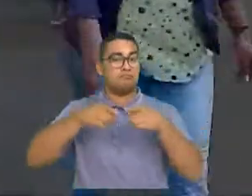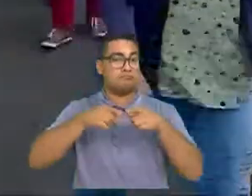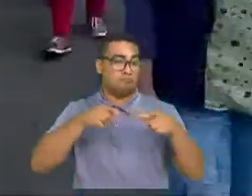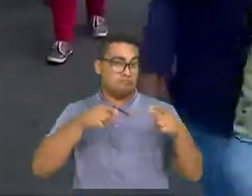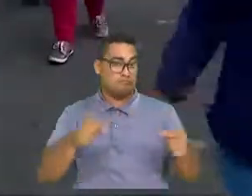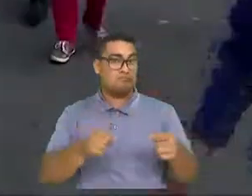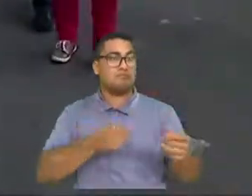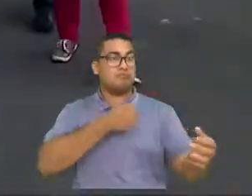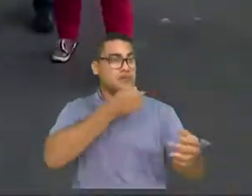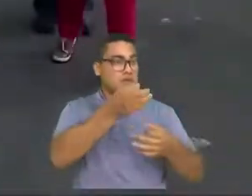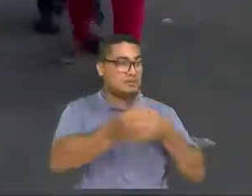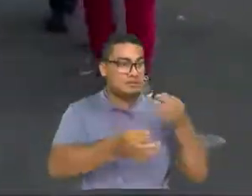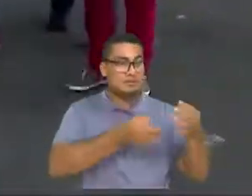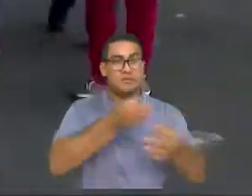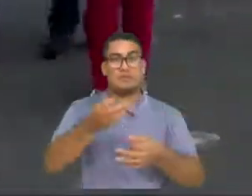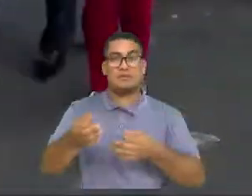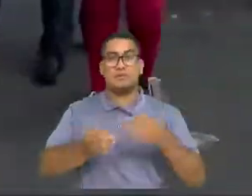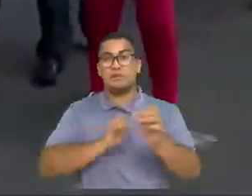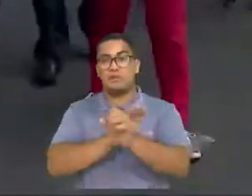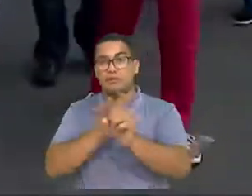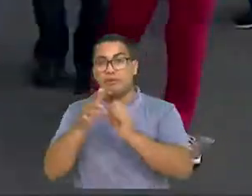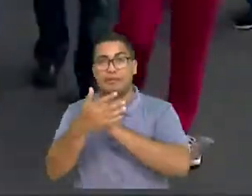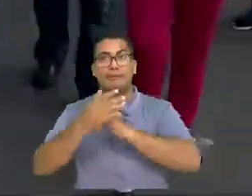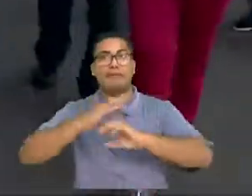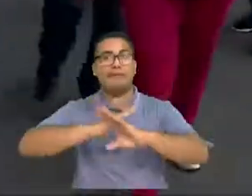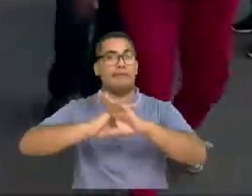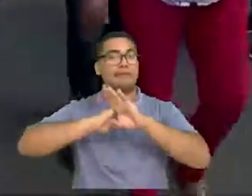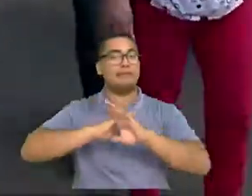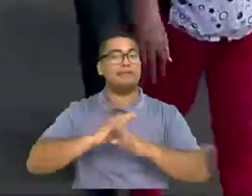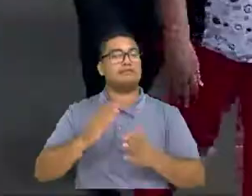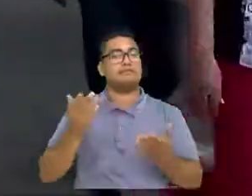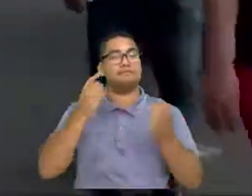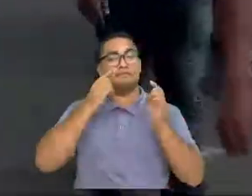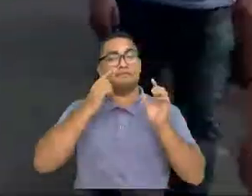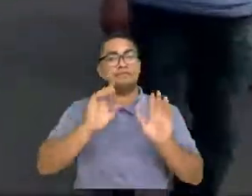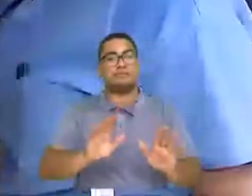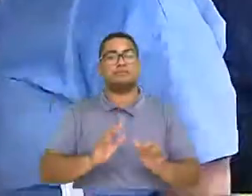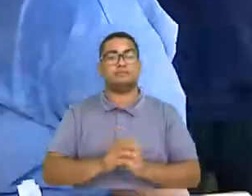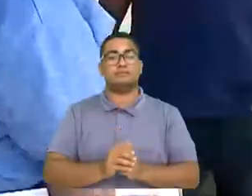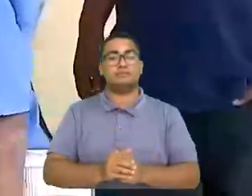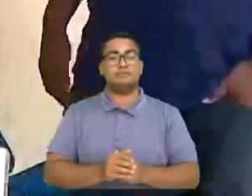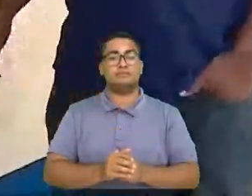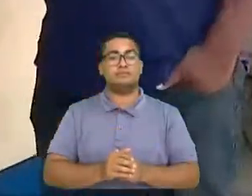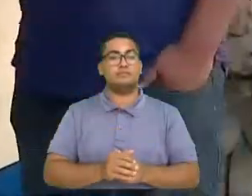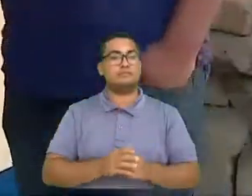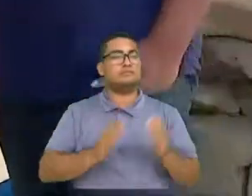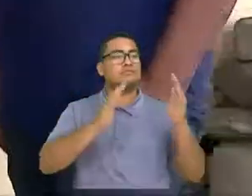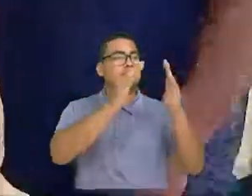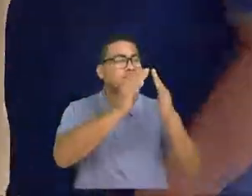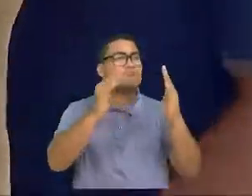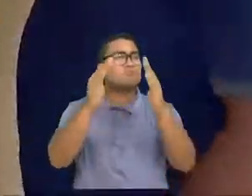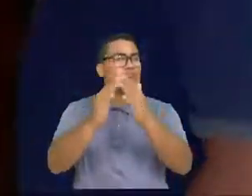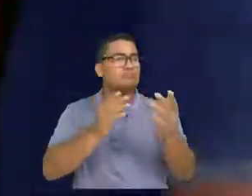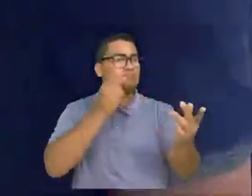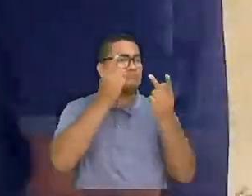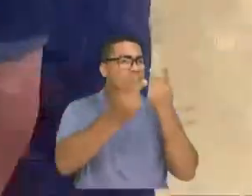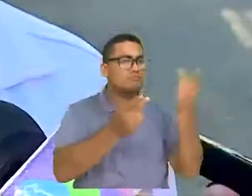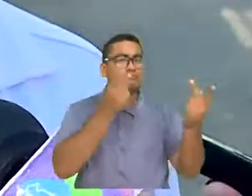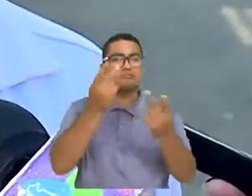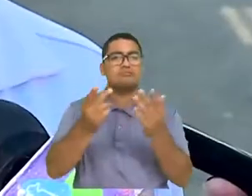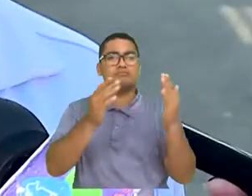explicarles las medidas sanitarias para evitar el contagio con la enfermedad. Es hacer estas visitas casa a casa, haciendo hincapié en